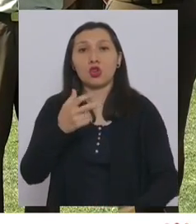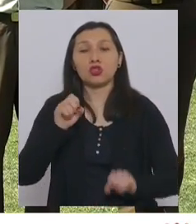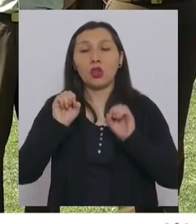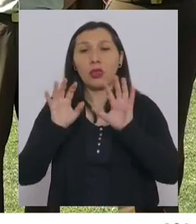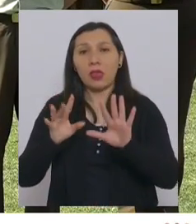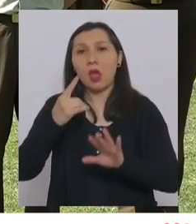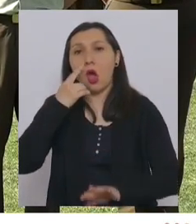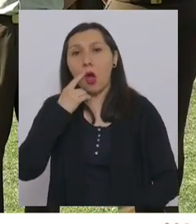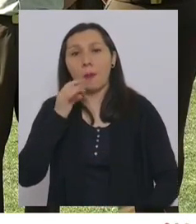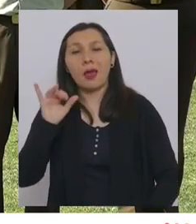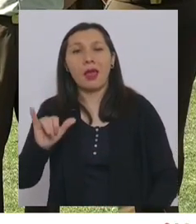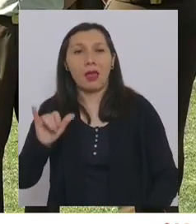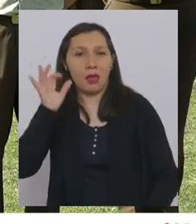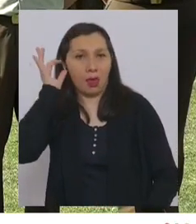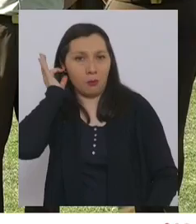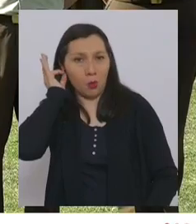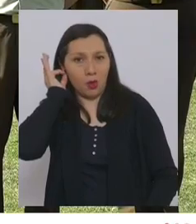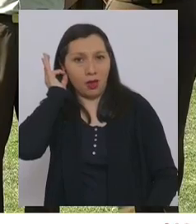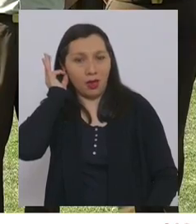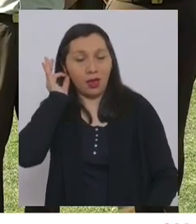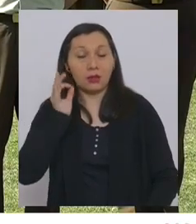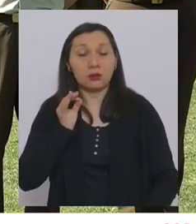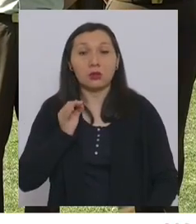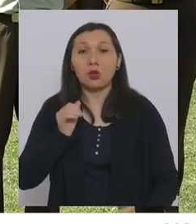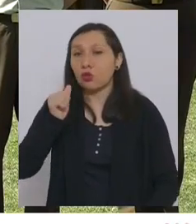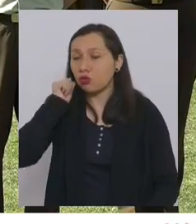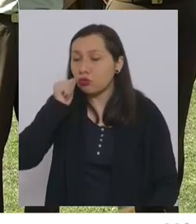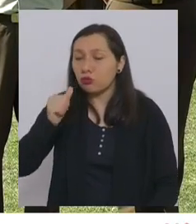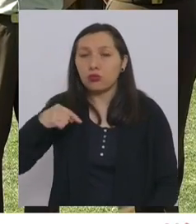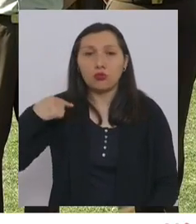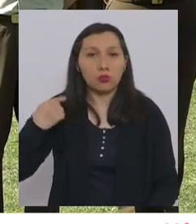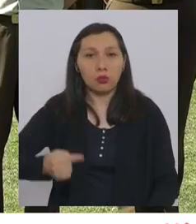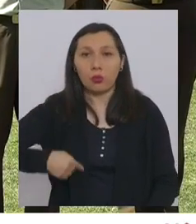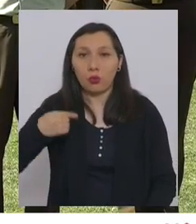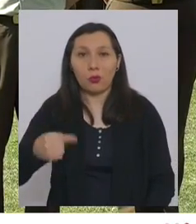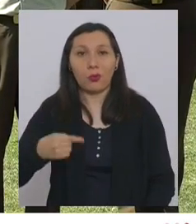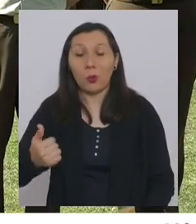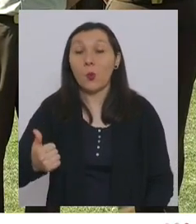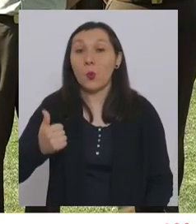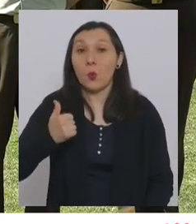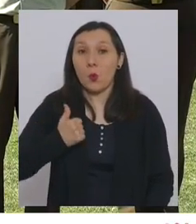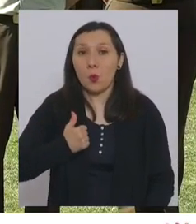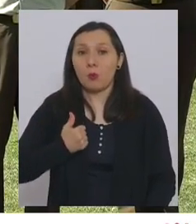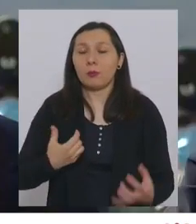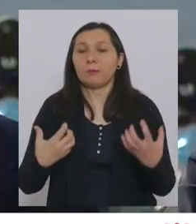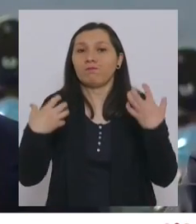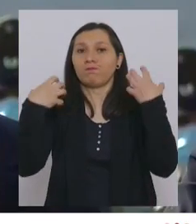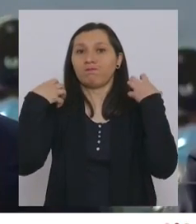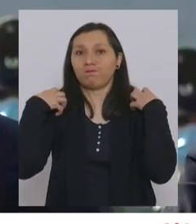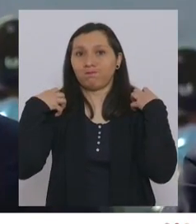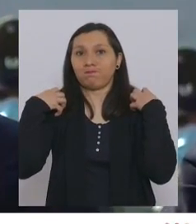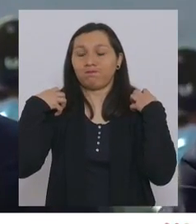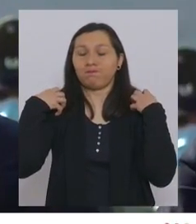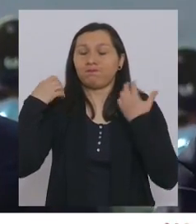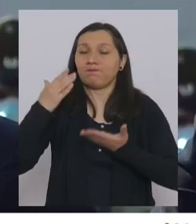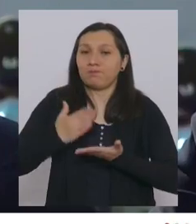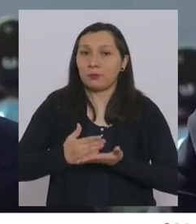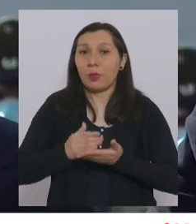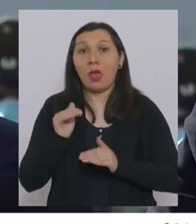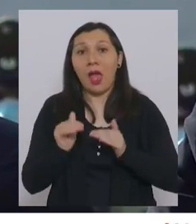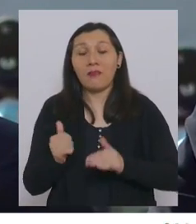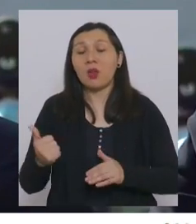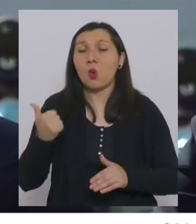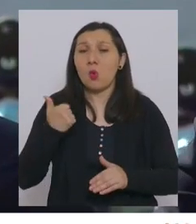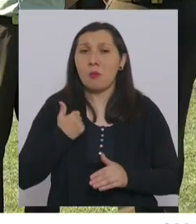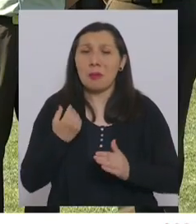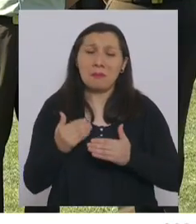52.810 hombres y mujeres, que todos los días, cumpliendo con su deber, pero a veces